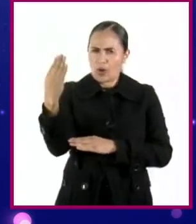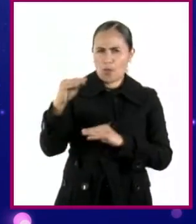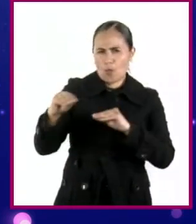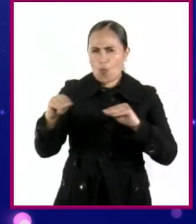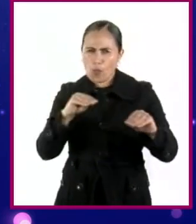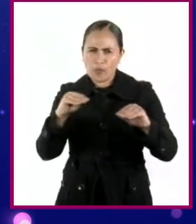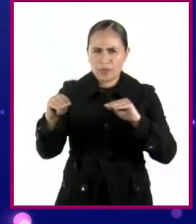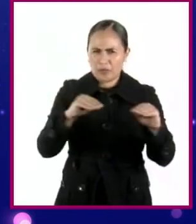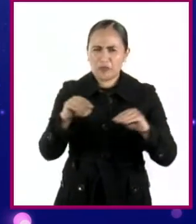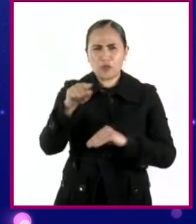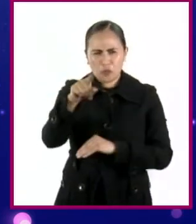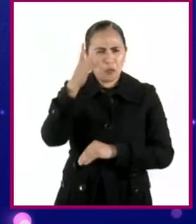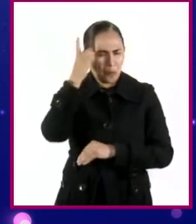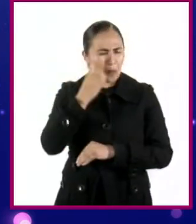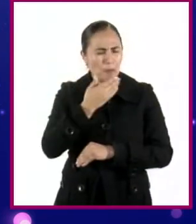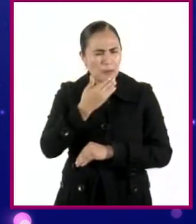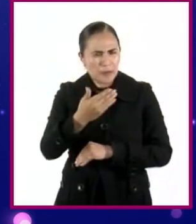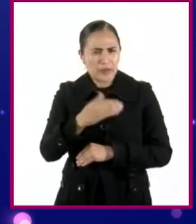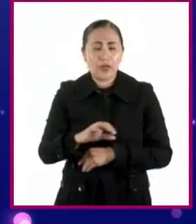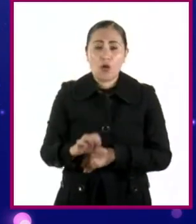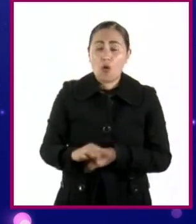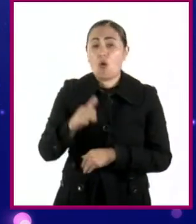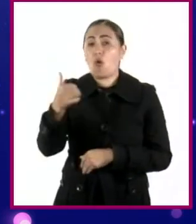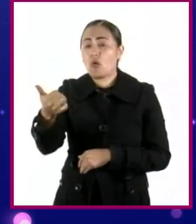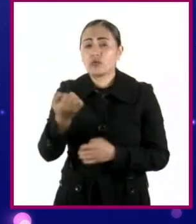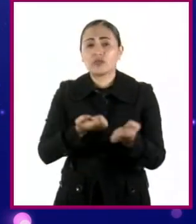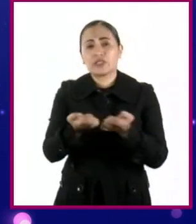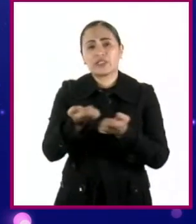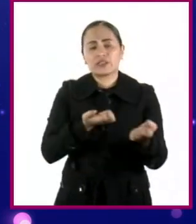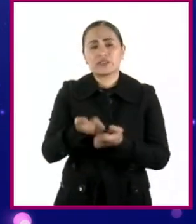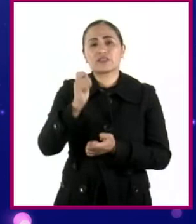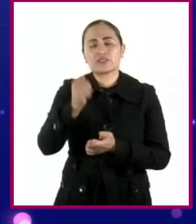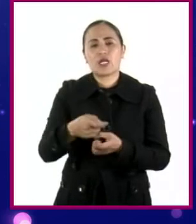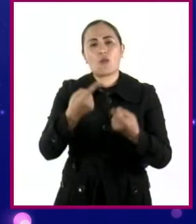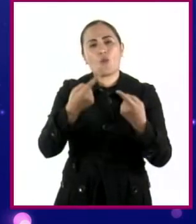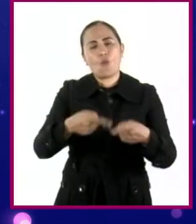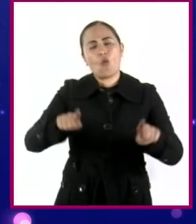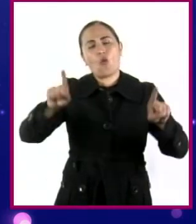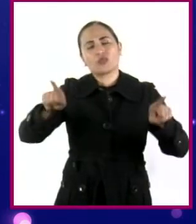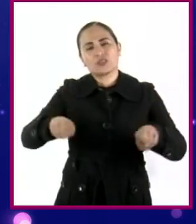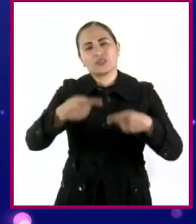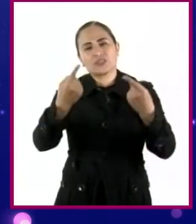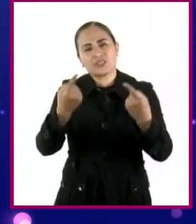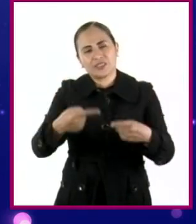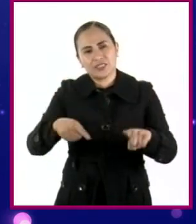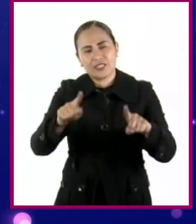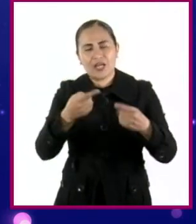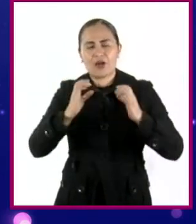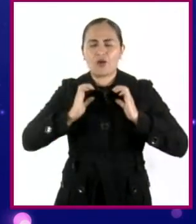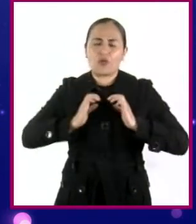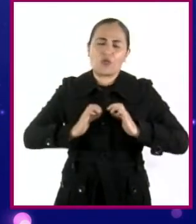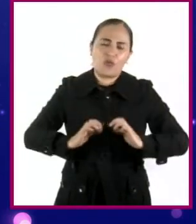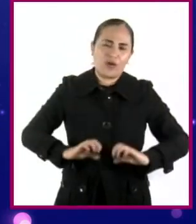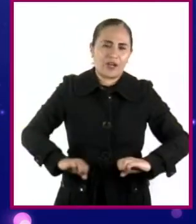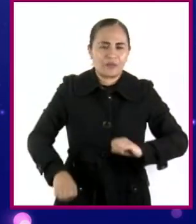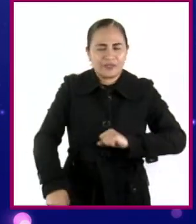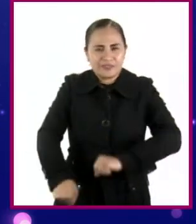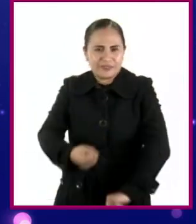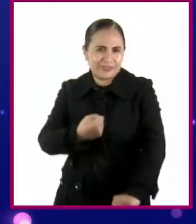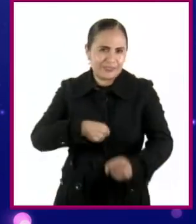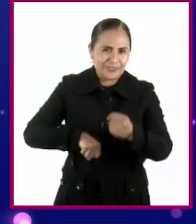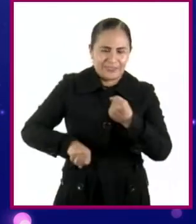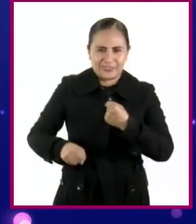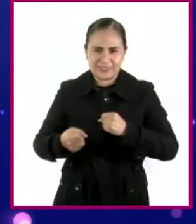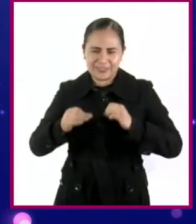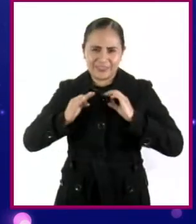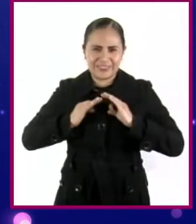bien. Otro ejercicio es poner música y empezar a dejar fluir el cuerpo, ya que la